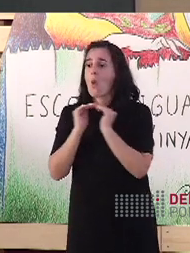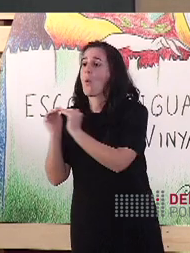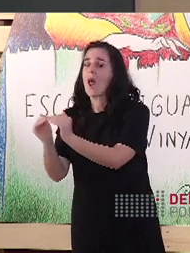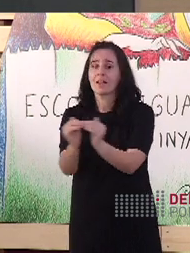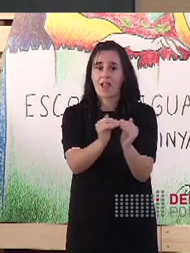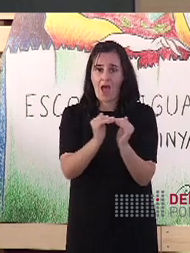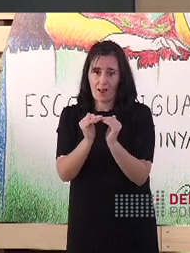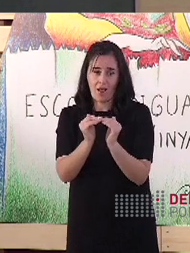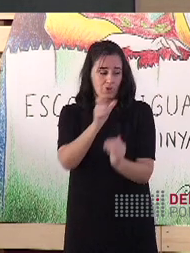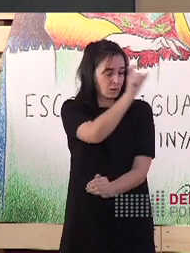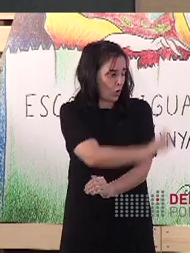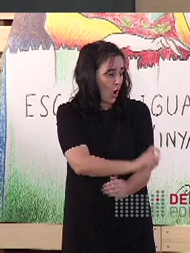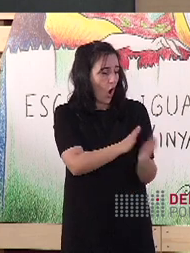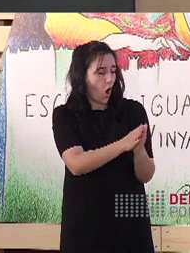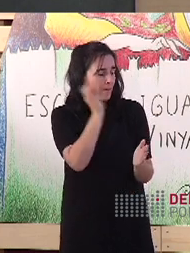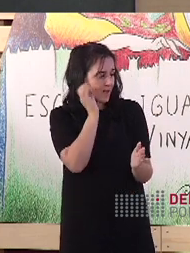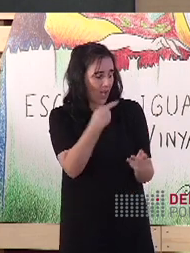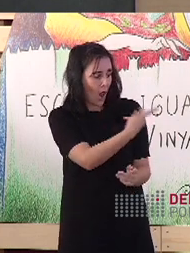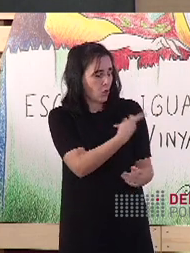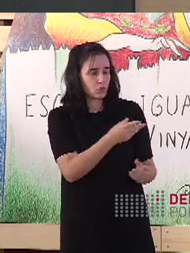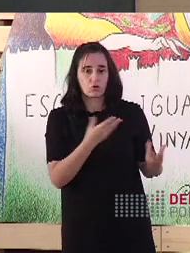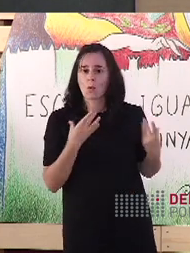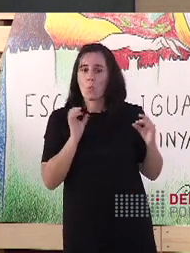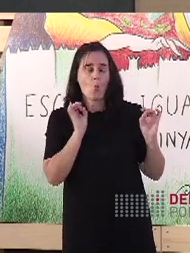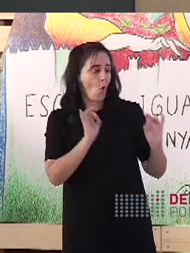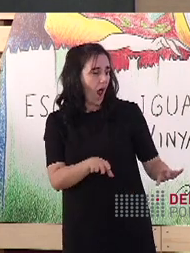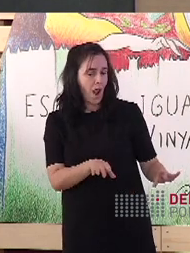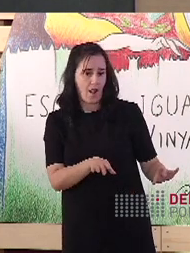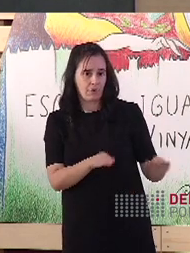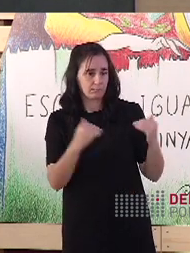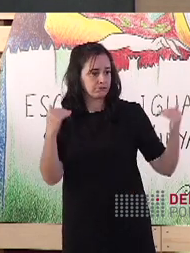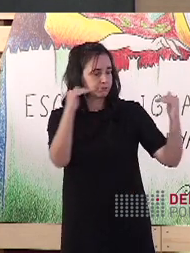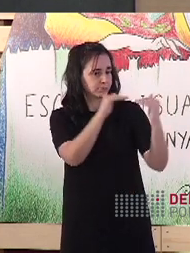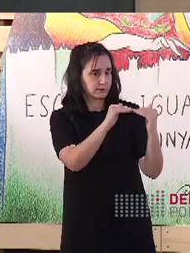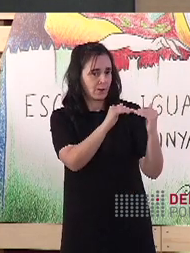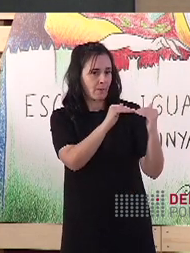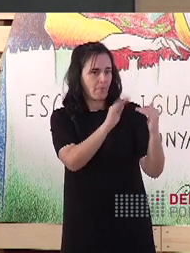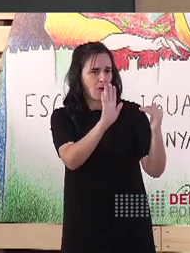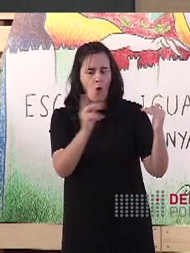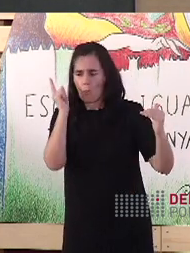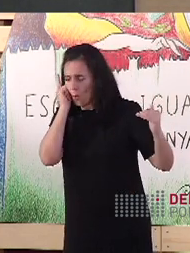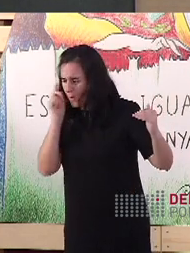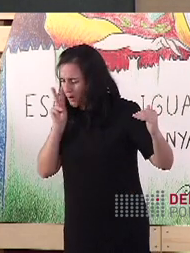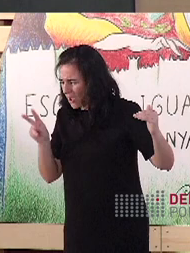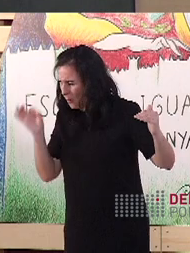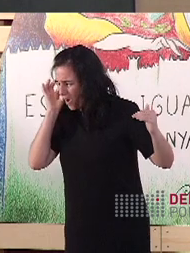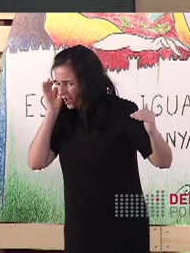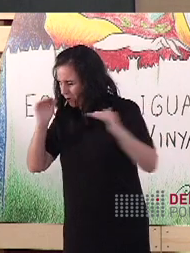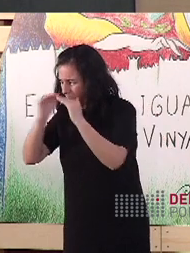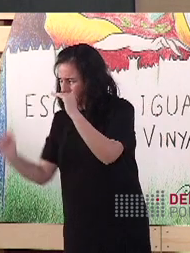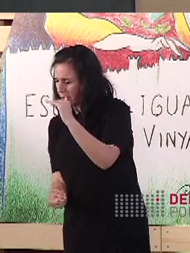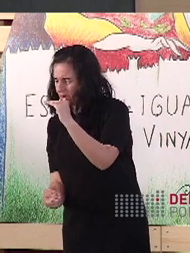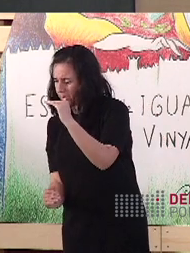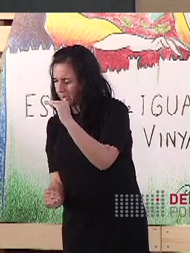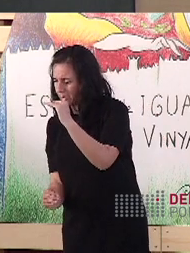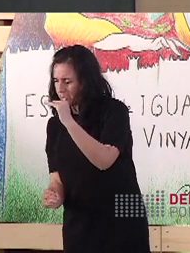pupitre es igual a mí, pero aquí en mi móvil estoy viendo lo que se le hace a las mujeres? ¿Cómo nos van a ver como iguales? Ahí están los datos.